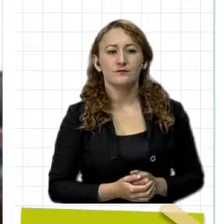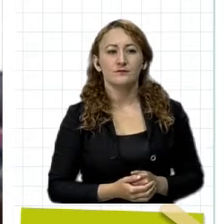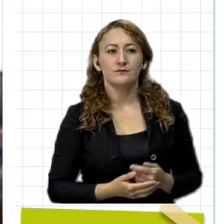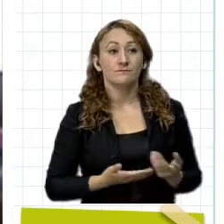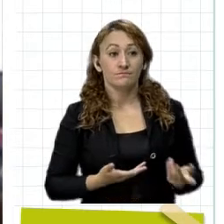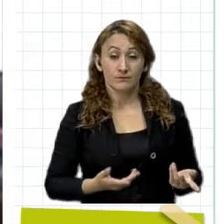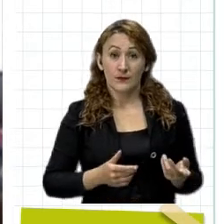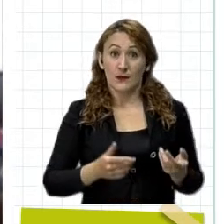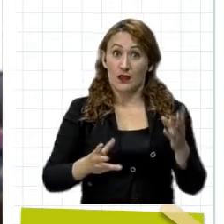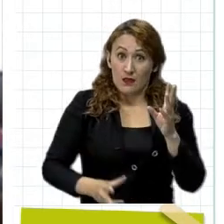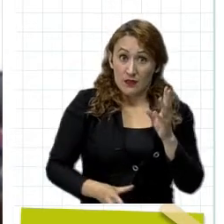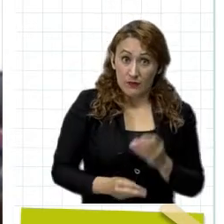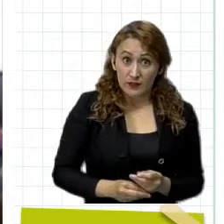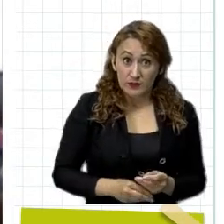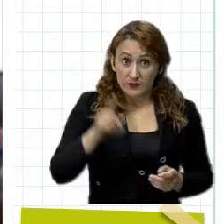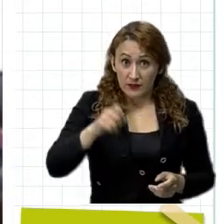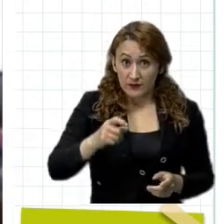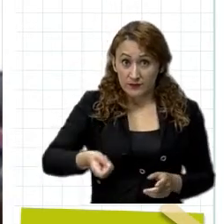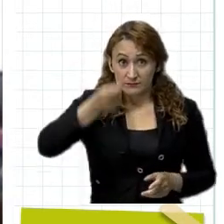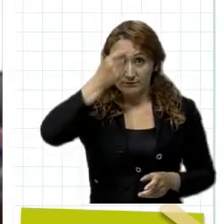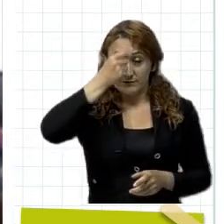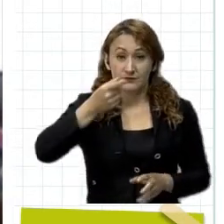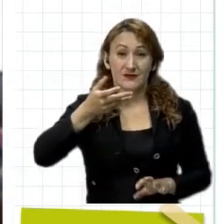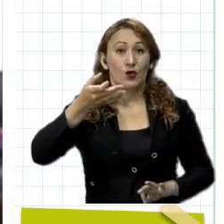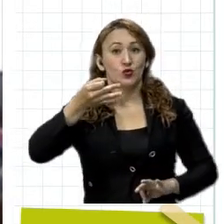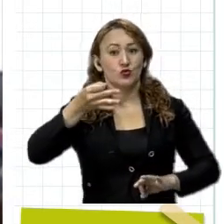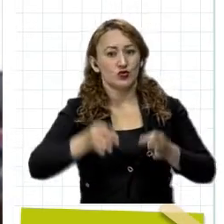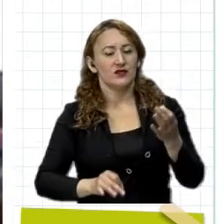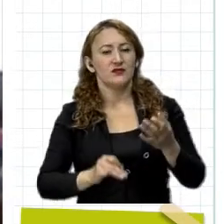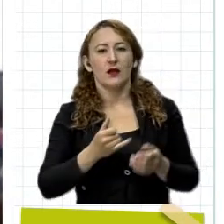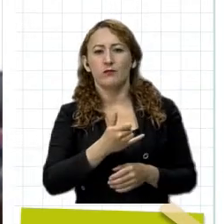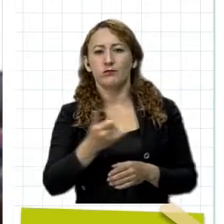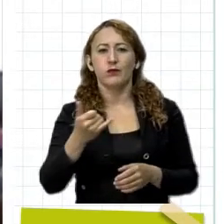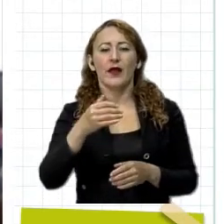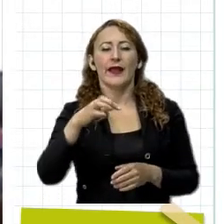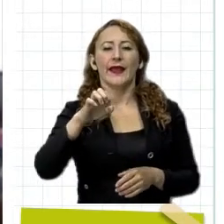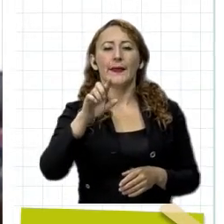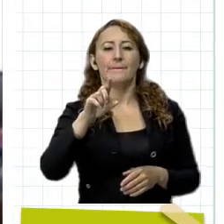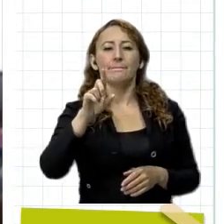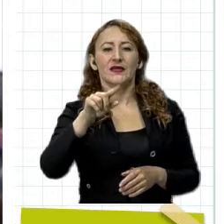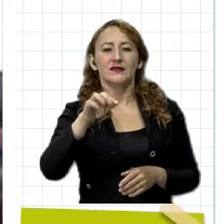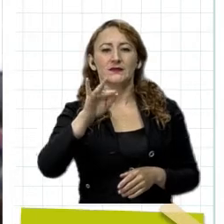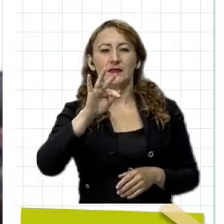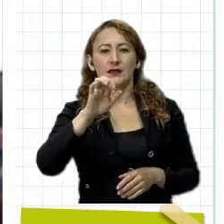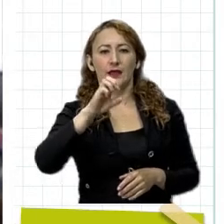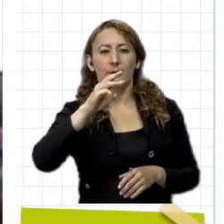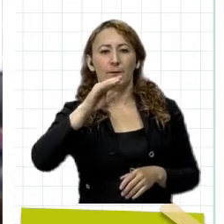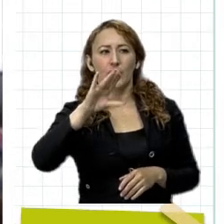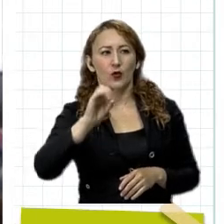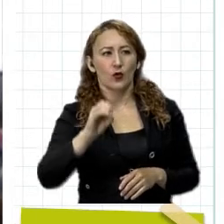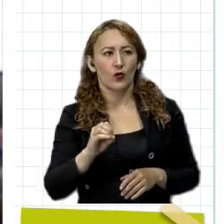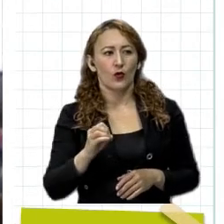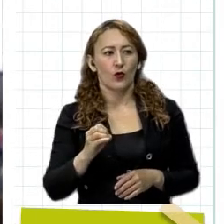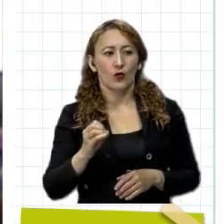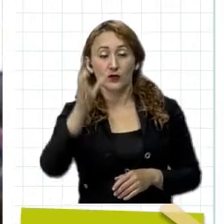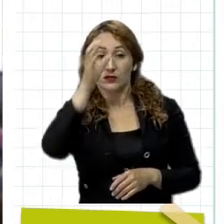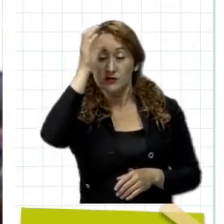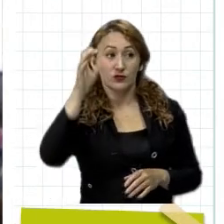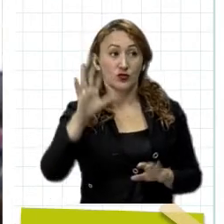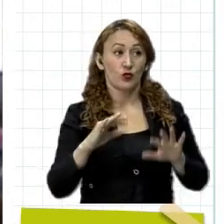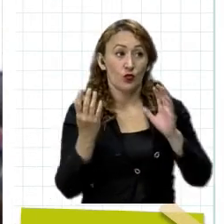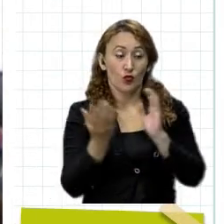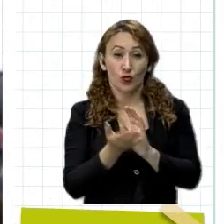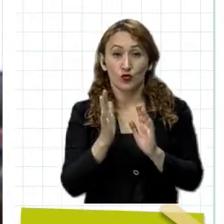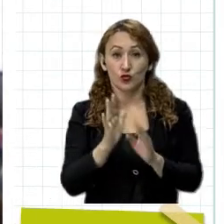parte, hay que tener en cuenta las injusticias de orden epistémico. Las concepciones del mundo de los sujetos